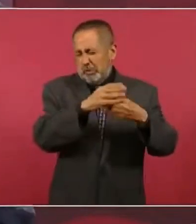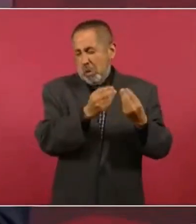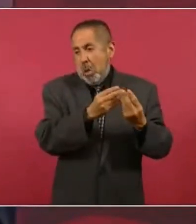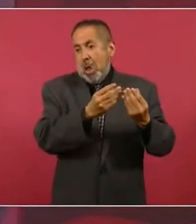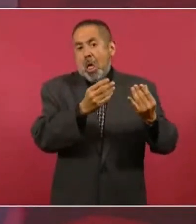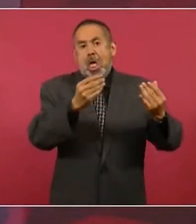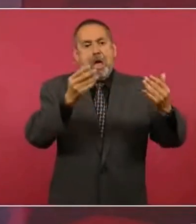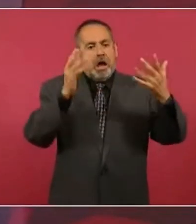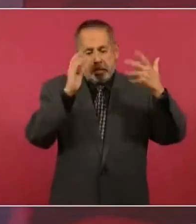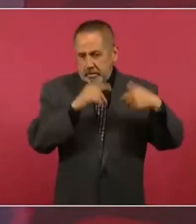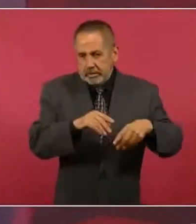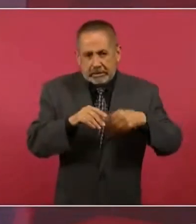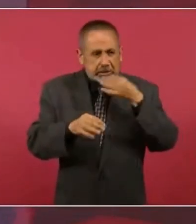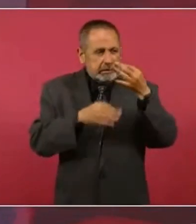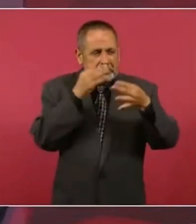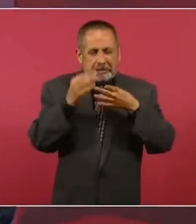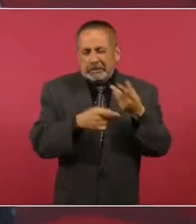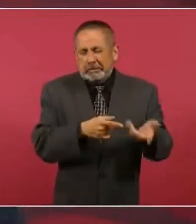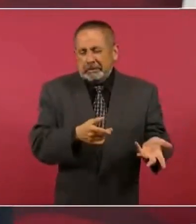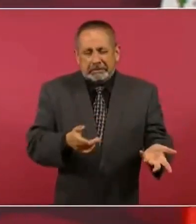Todos.